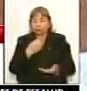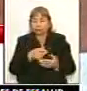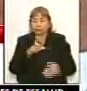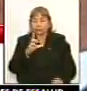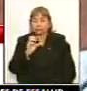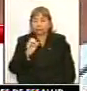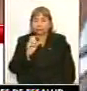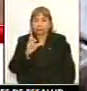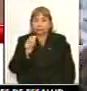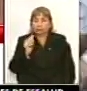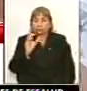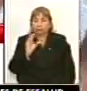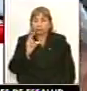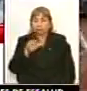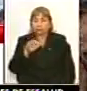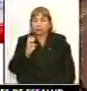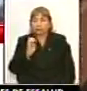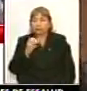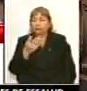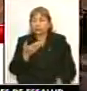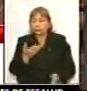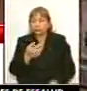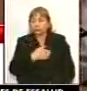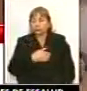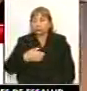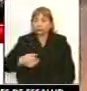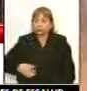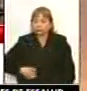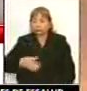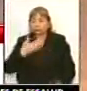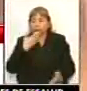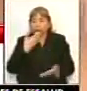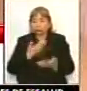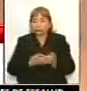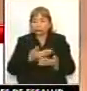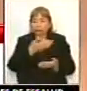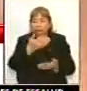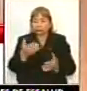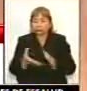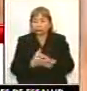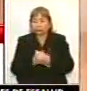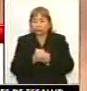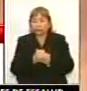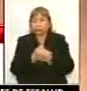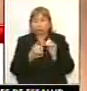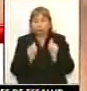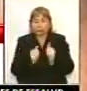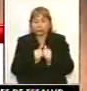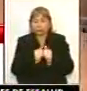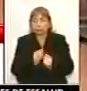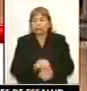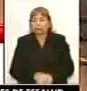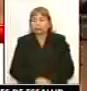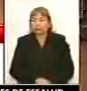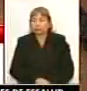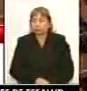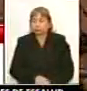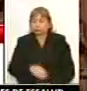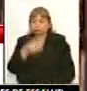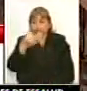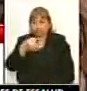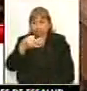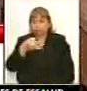Lecha. Estimado presidente, gracias. Saludos a los colegas que nos acompañan. Es